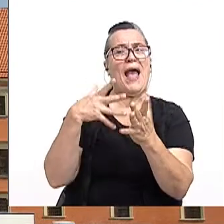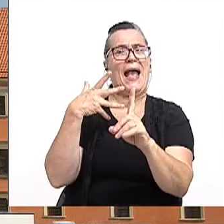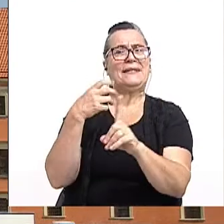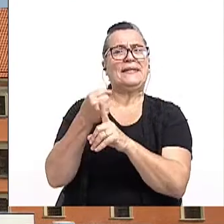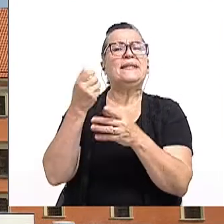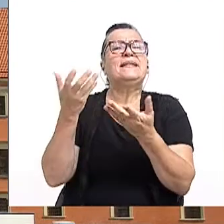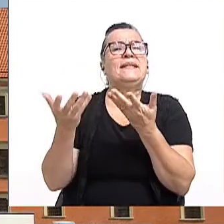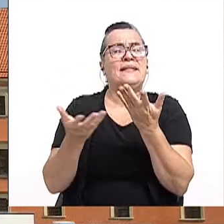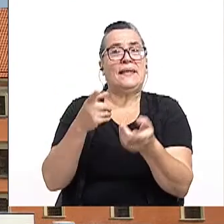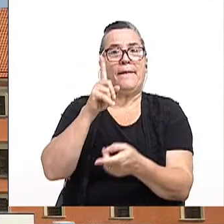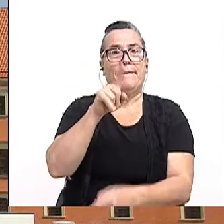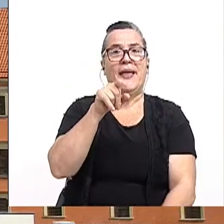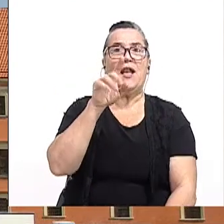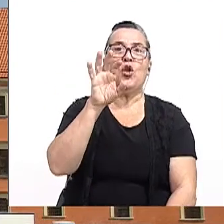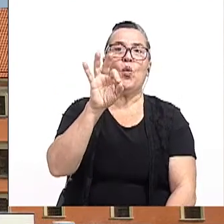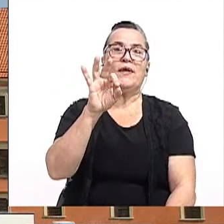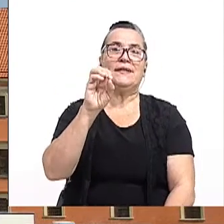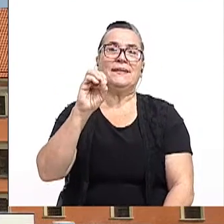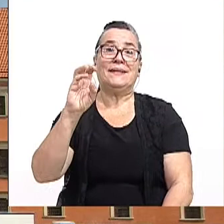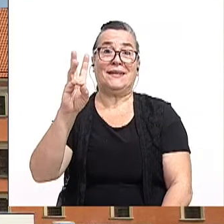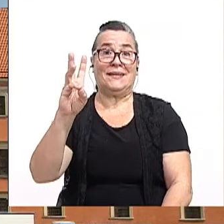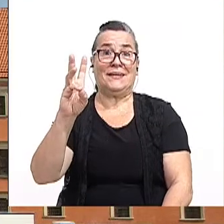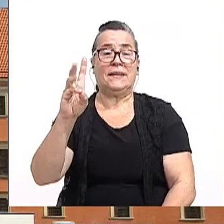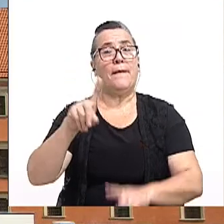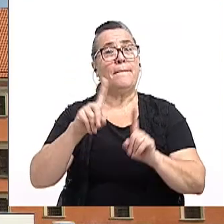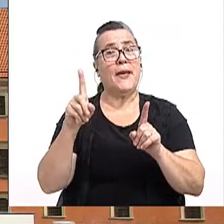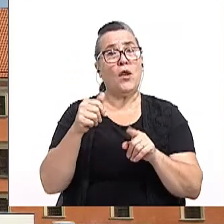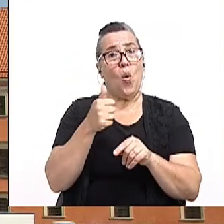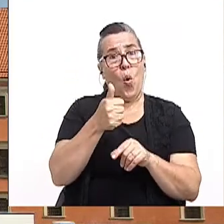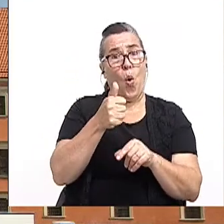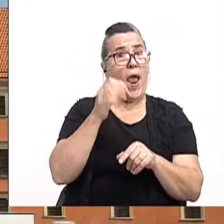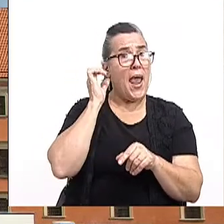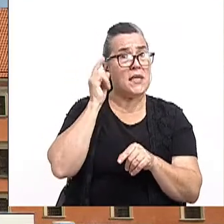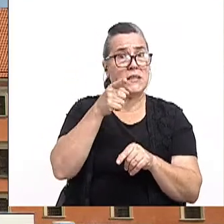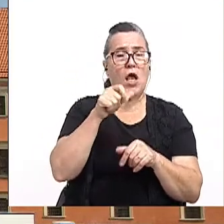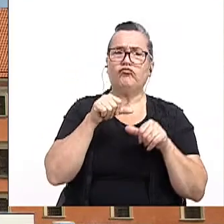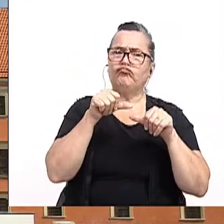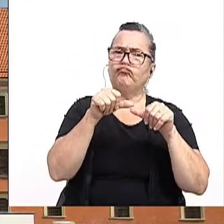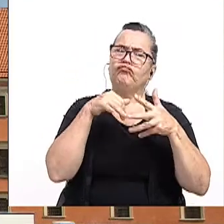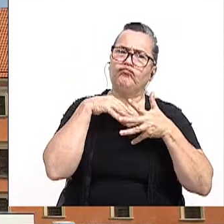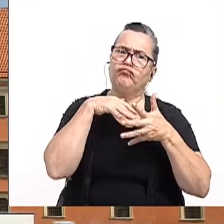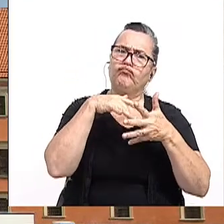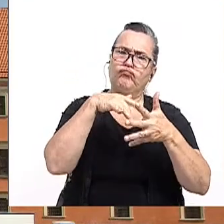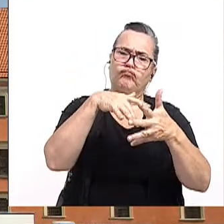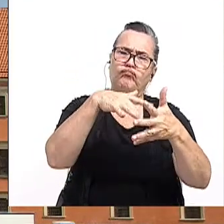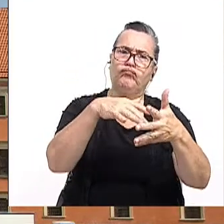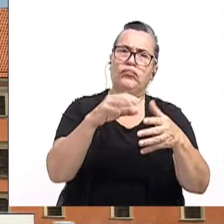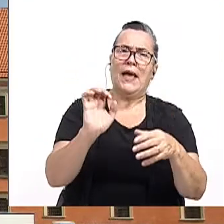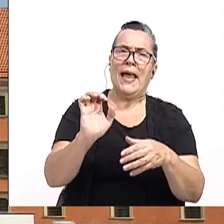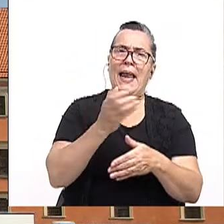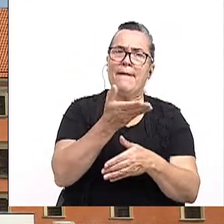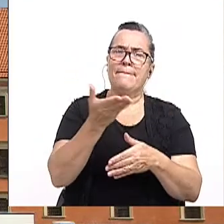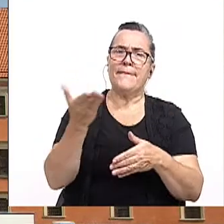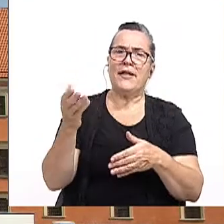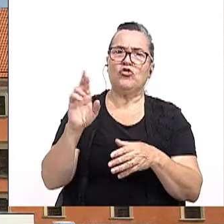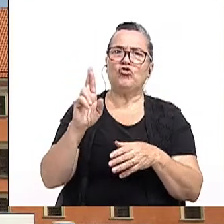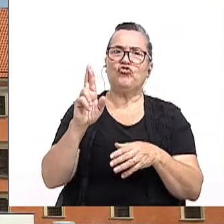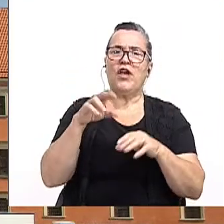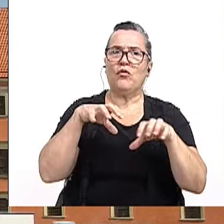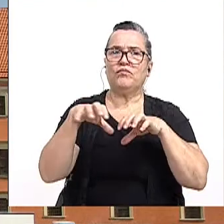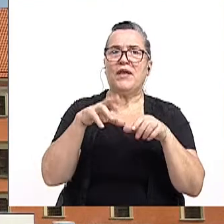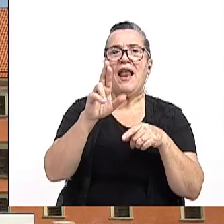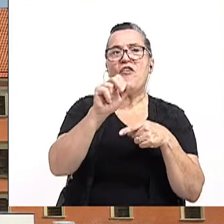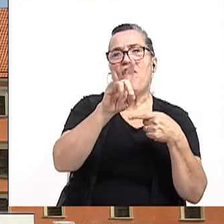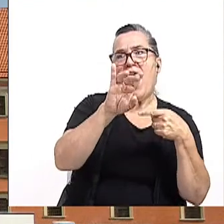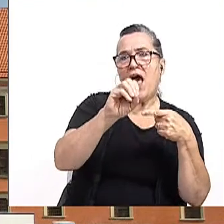año 1906, pero Marie Curie continúa todos esos estudios sobre elementos radiactivos. Ella estudia el